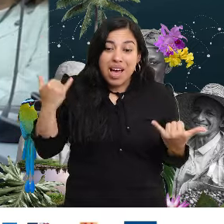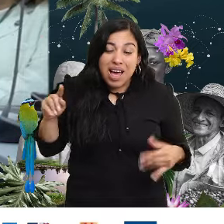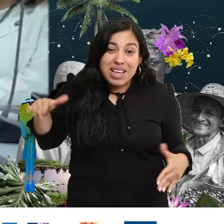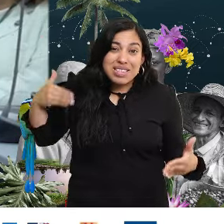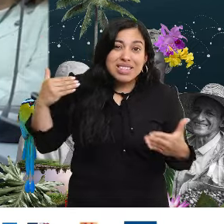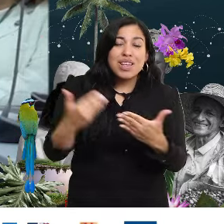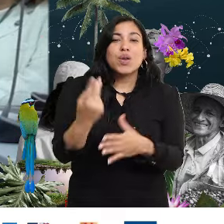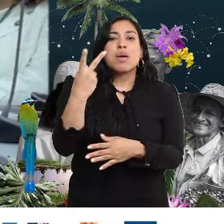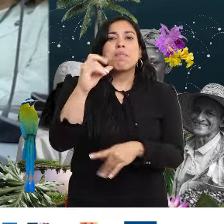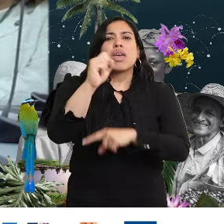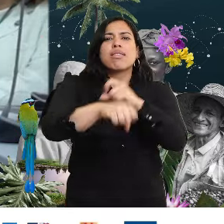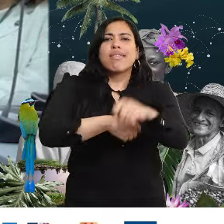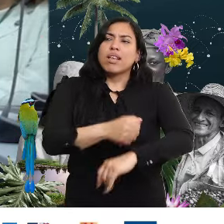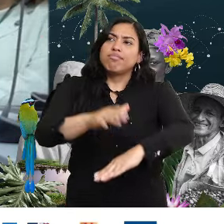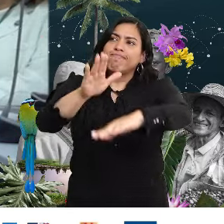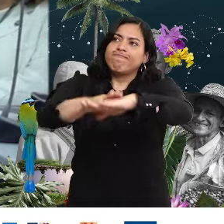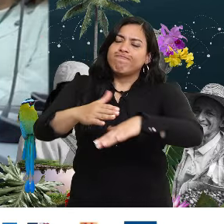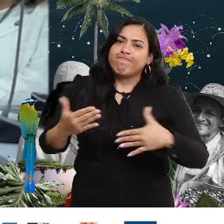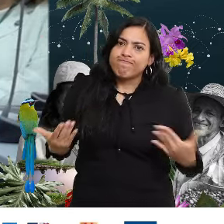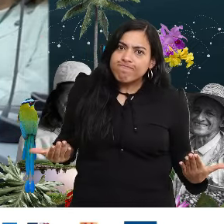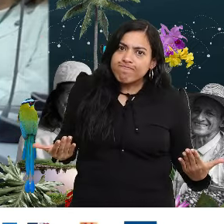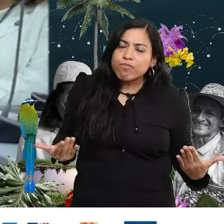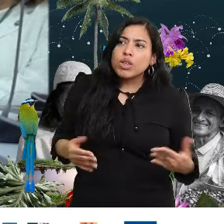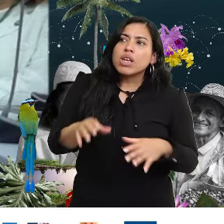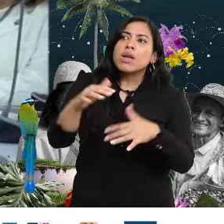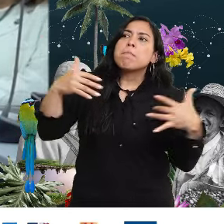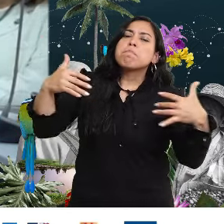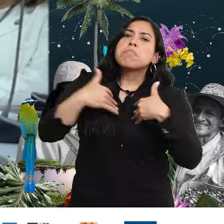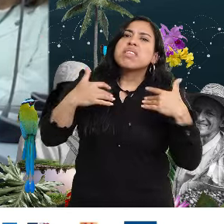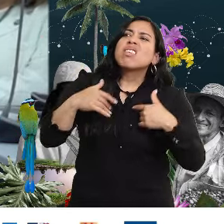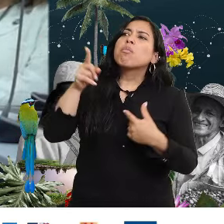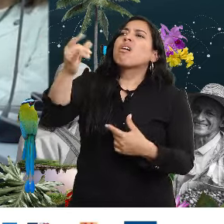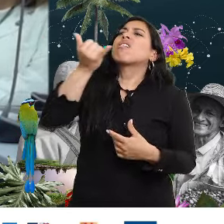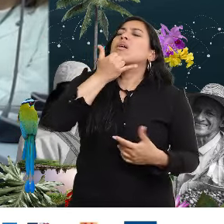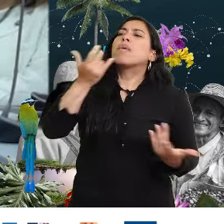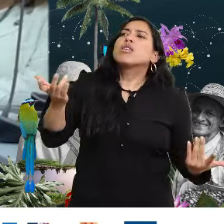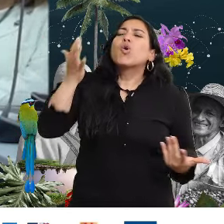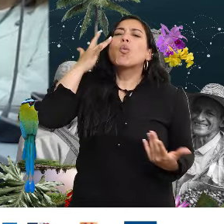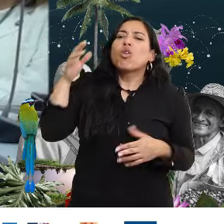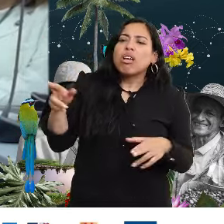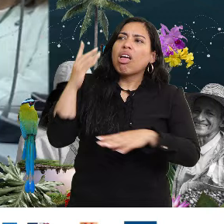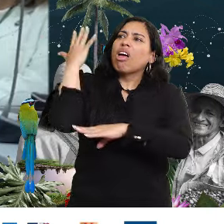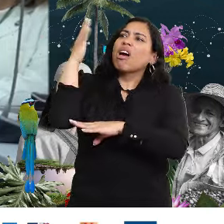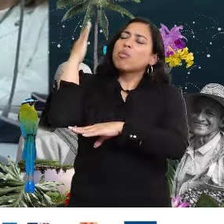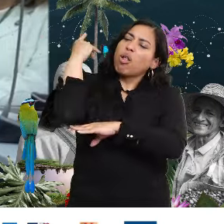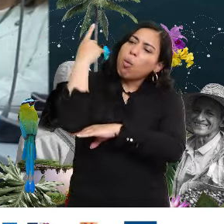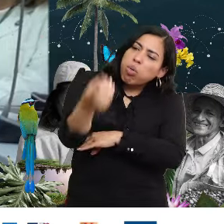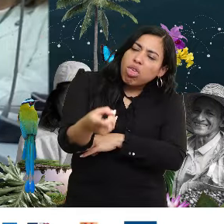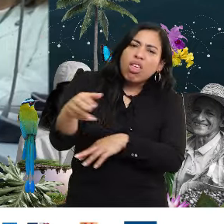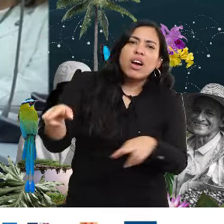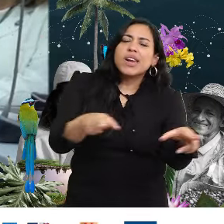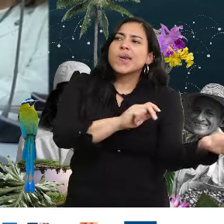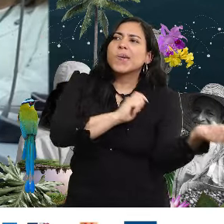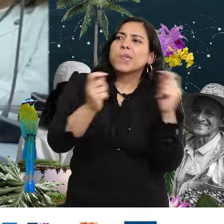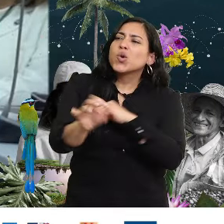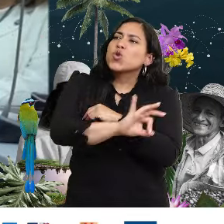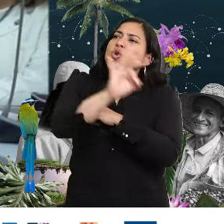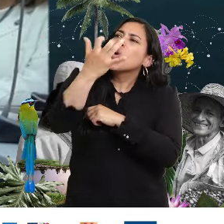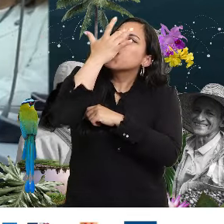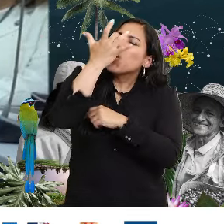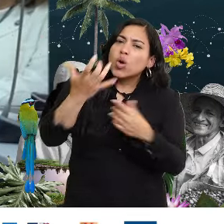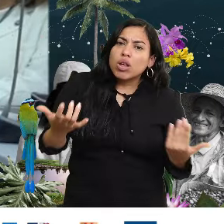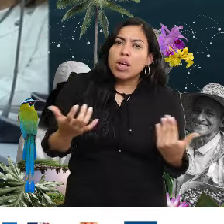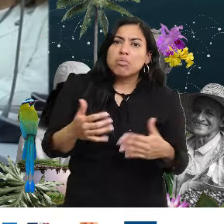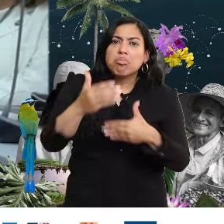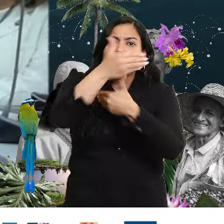después reclamaban a los victimarios ese evento, de los cuales los victimarios, o más bien los perpetradores, no